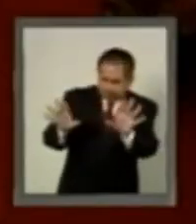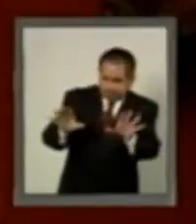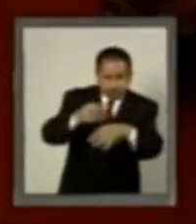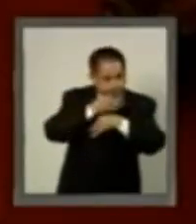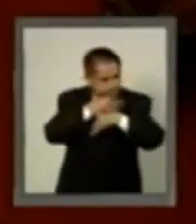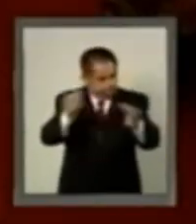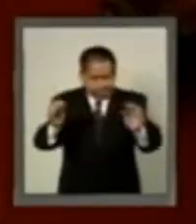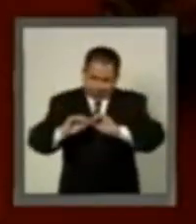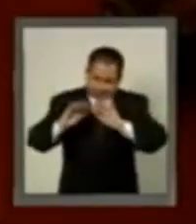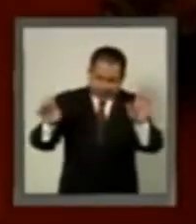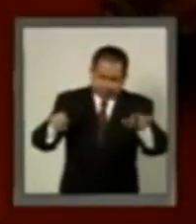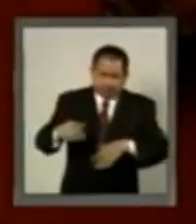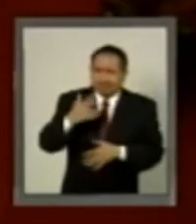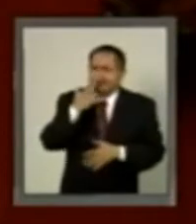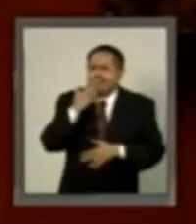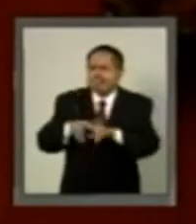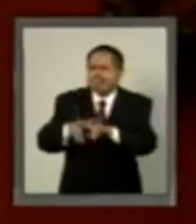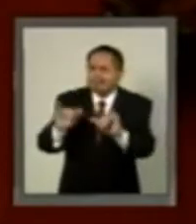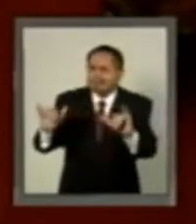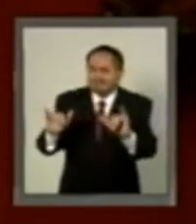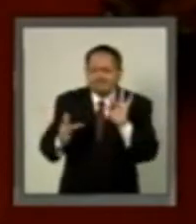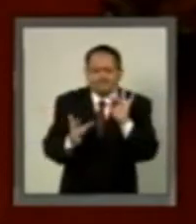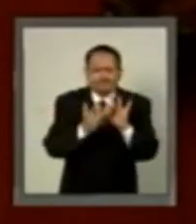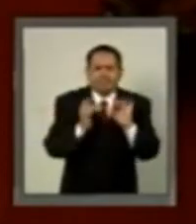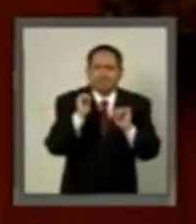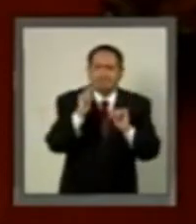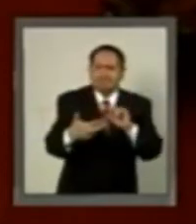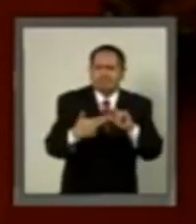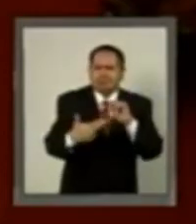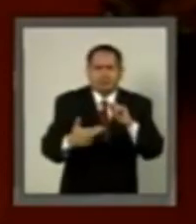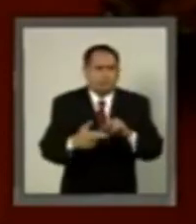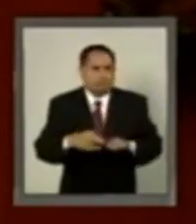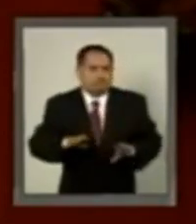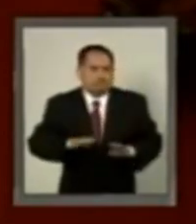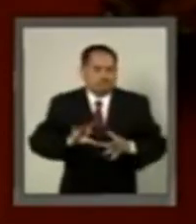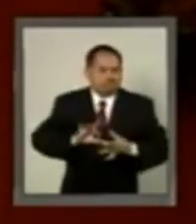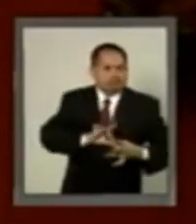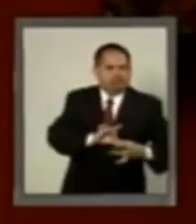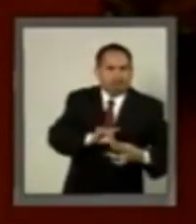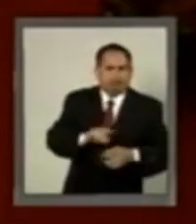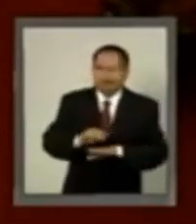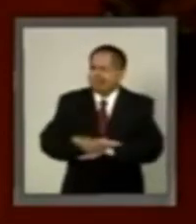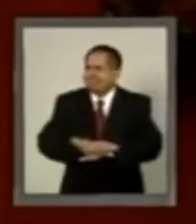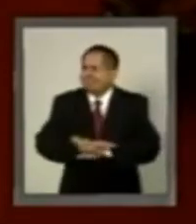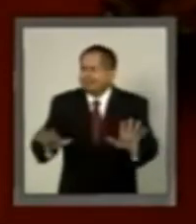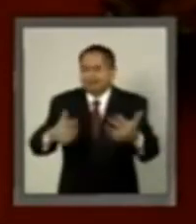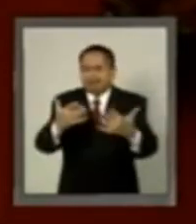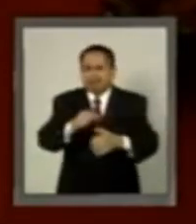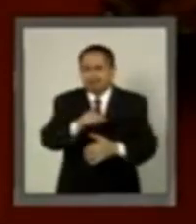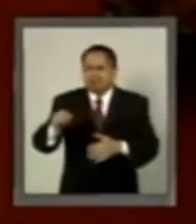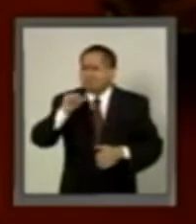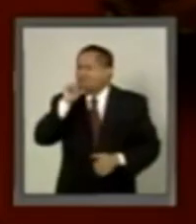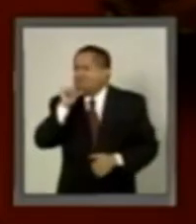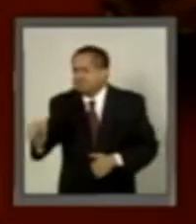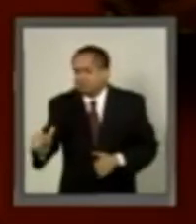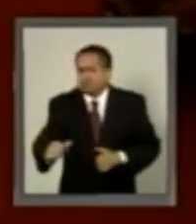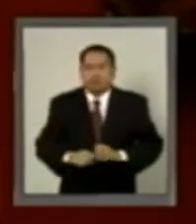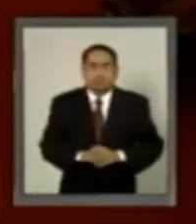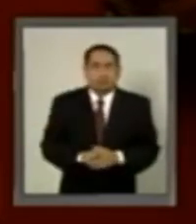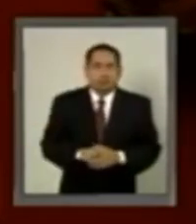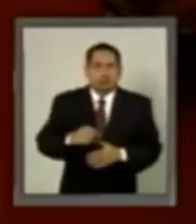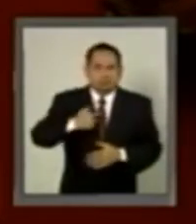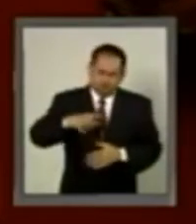política pública. Y también me parece que la oposición, nosotros como senadores y como Cámara de Diputados, hemos